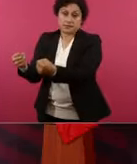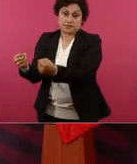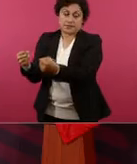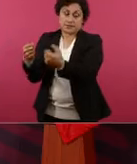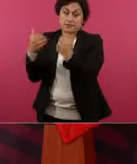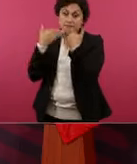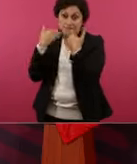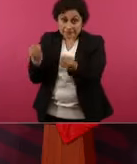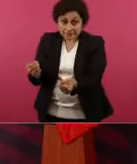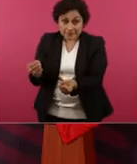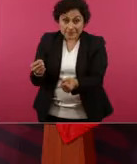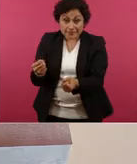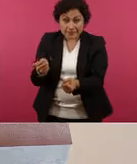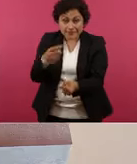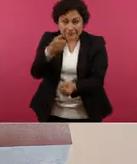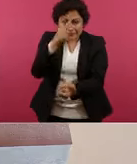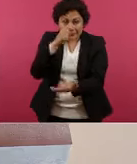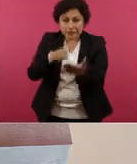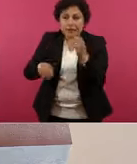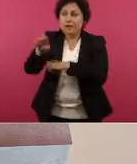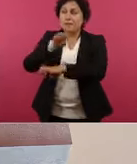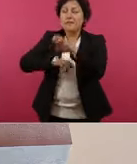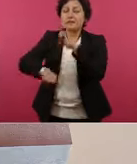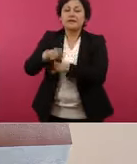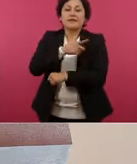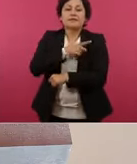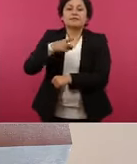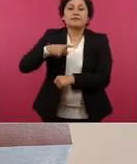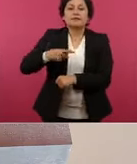25 mil millones de pesos.